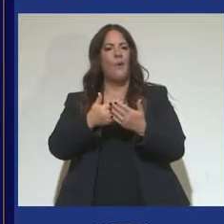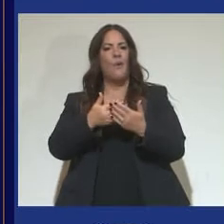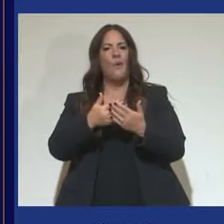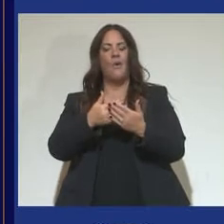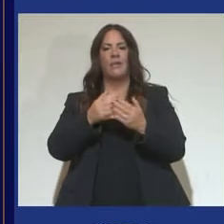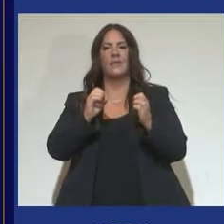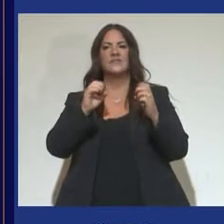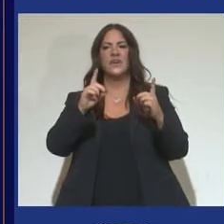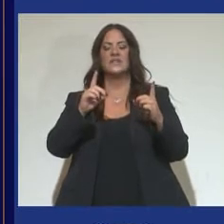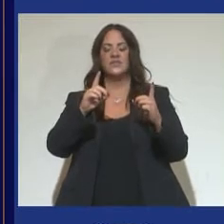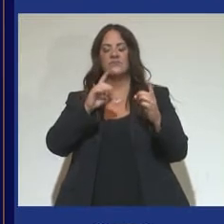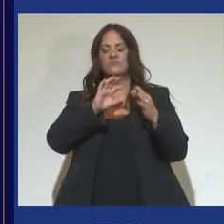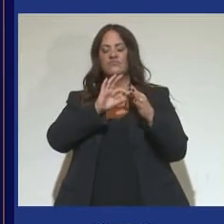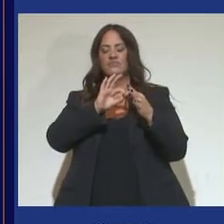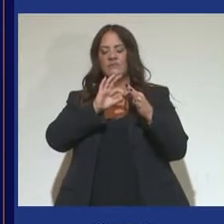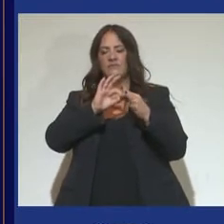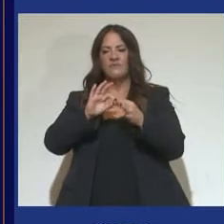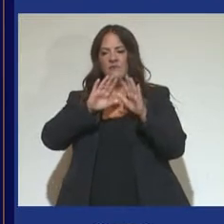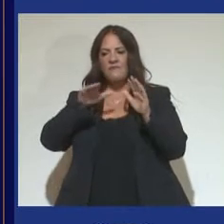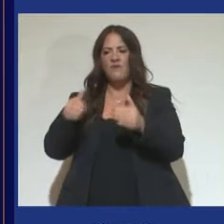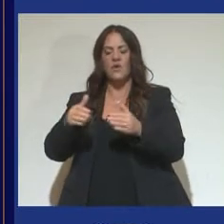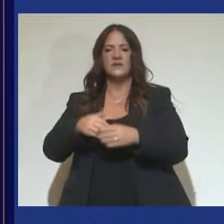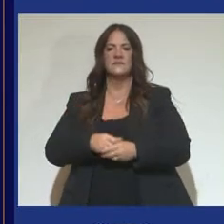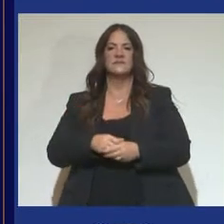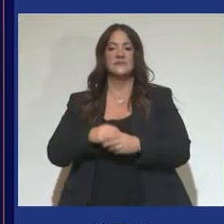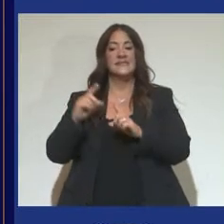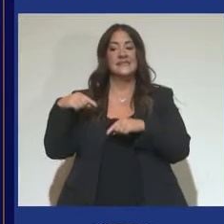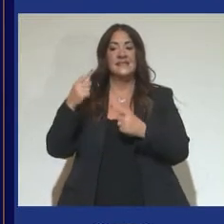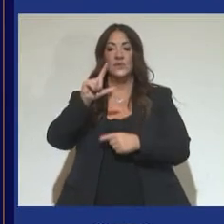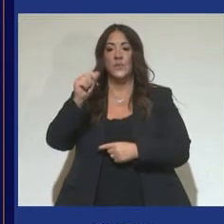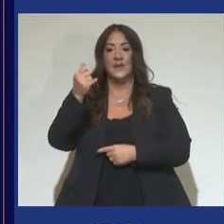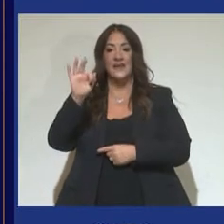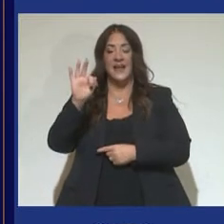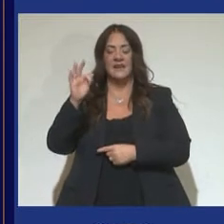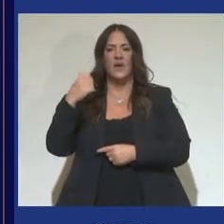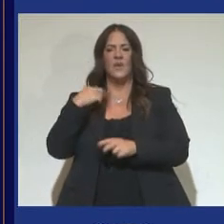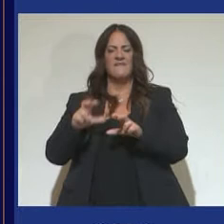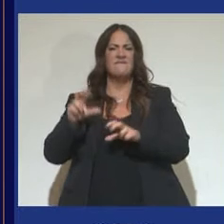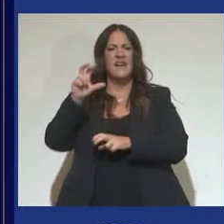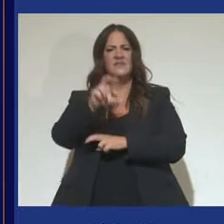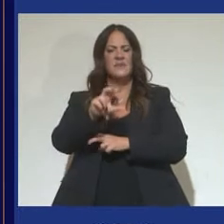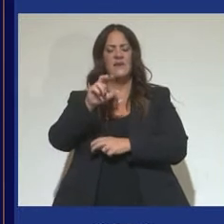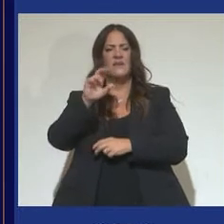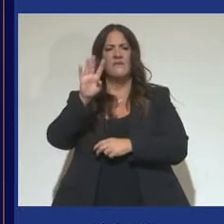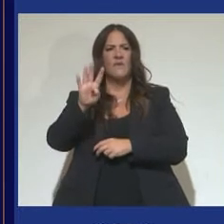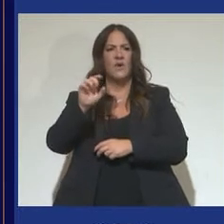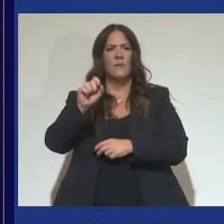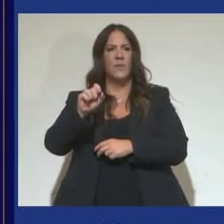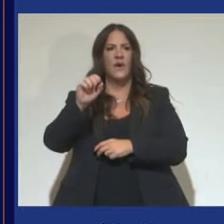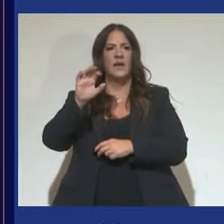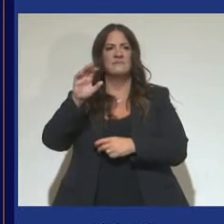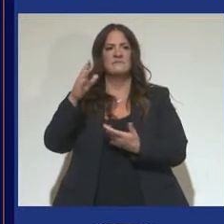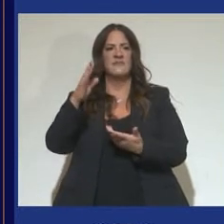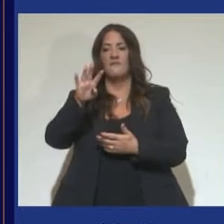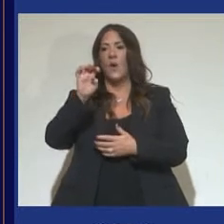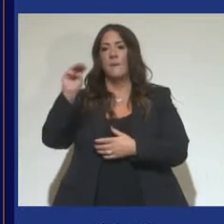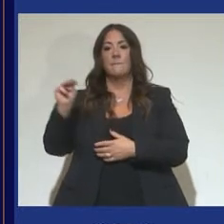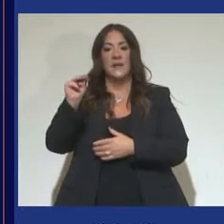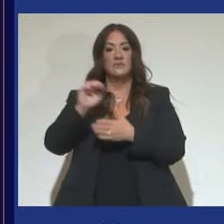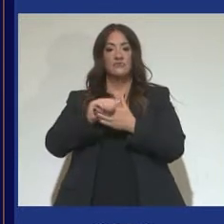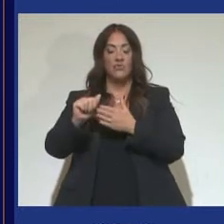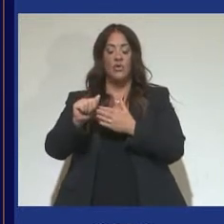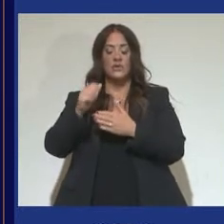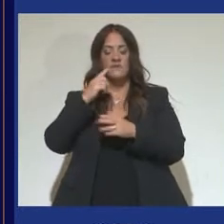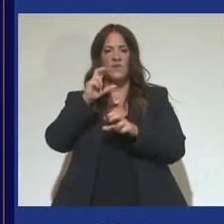de edad están allí en la arquitectura de la vida en desde el 19 hemos invertido 400 millones de dólares en fondos